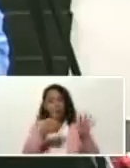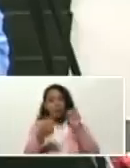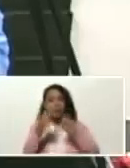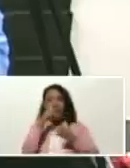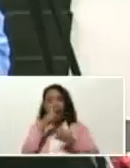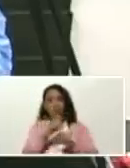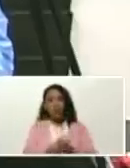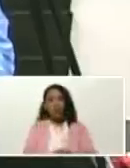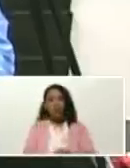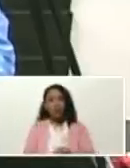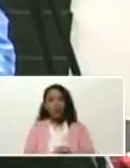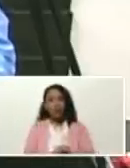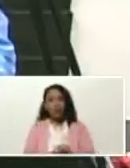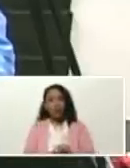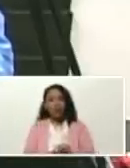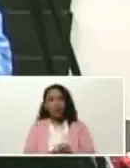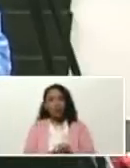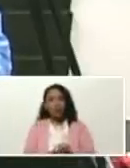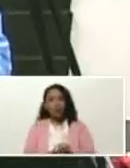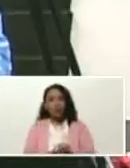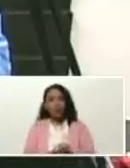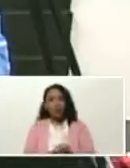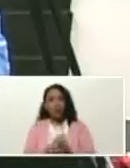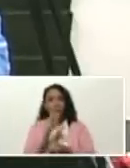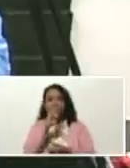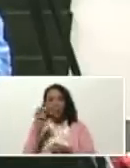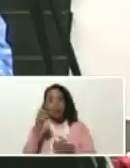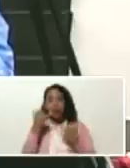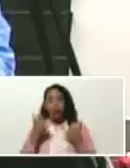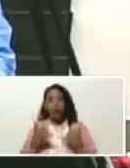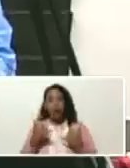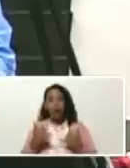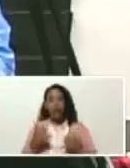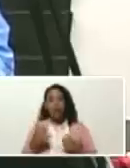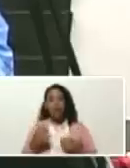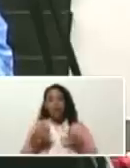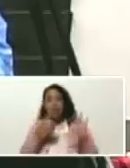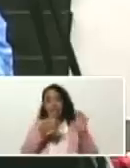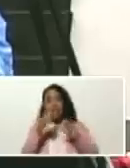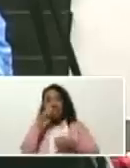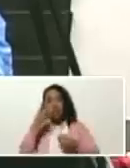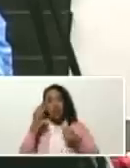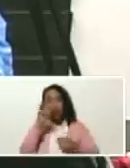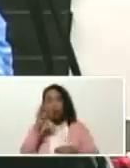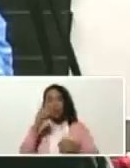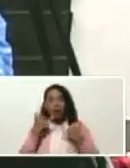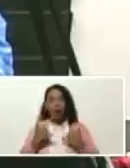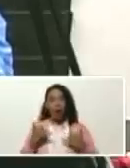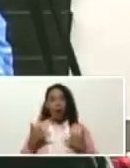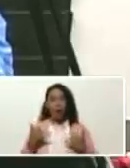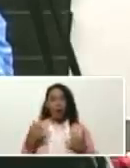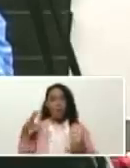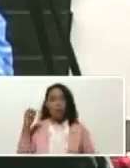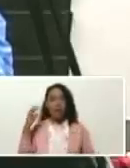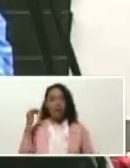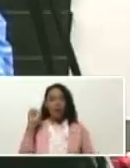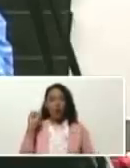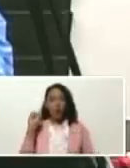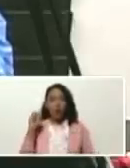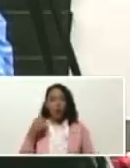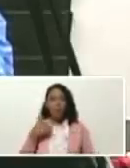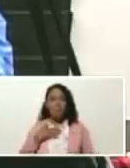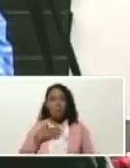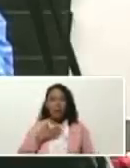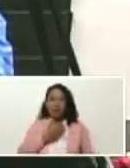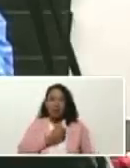años 60 años y 20 horas 60 años y 20 horas Mario Trujillo dice mi Prezi